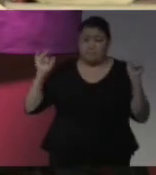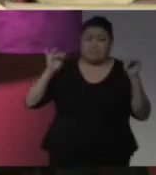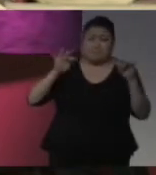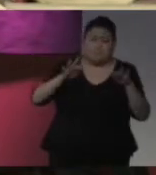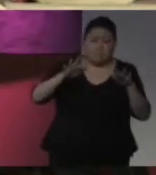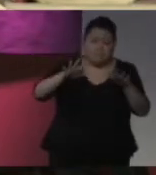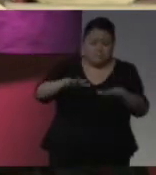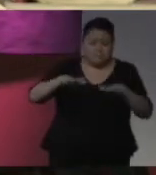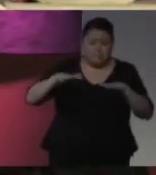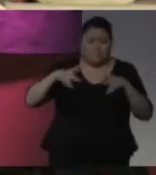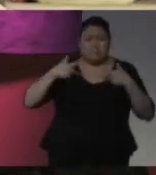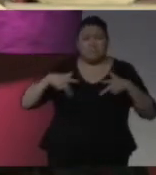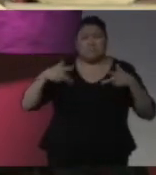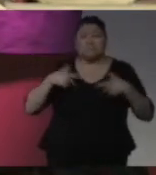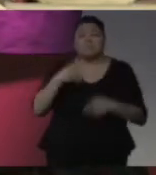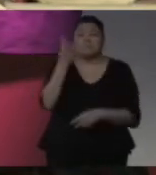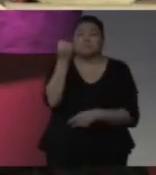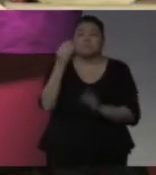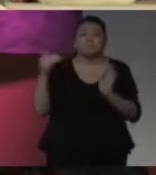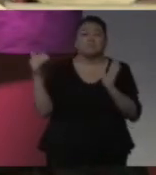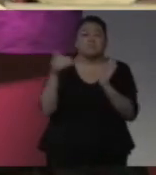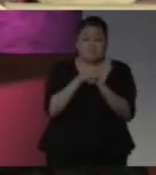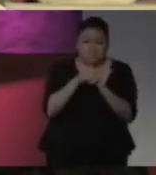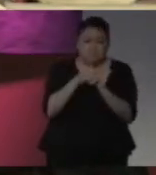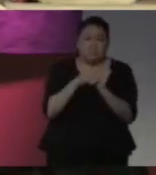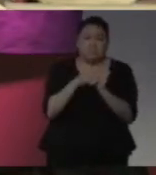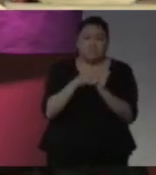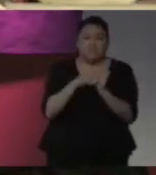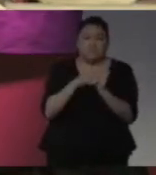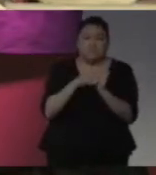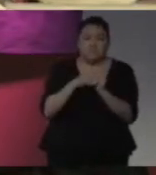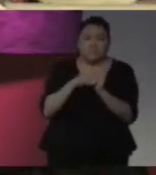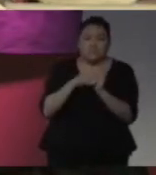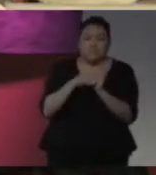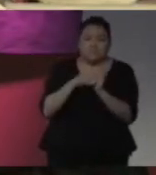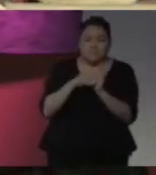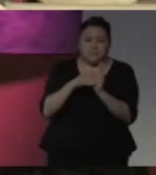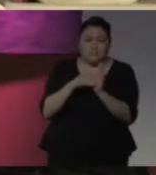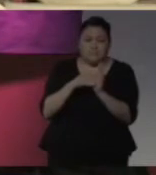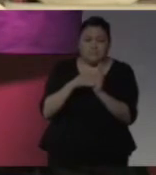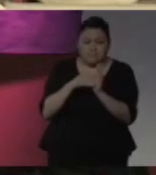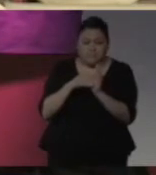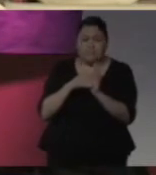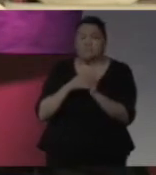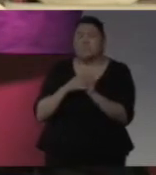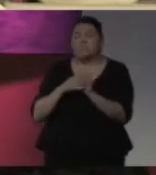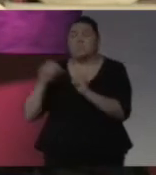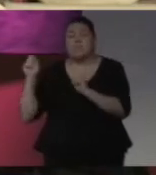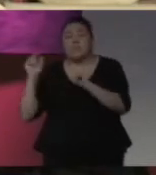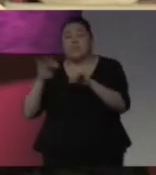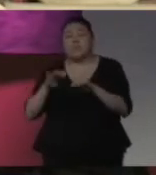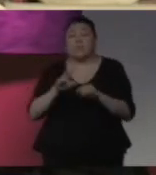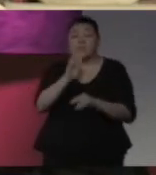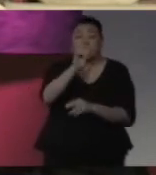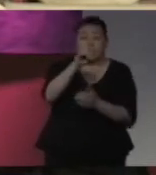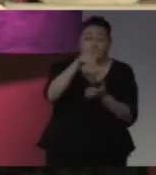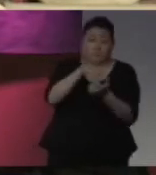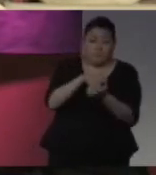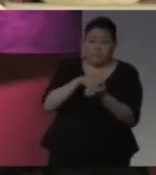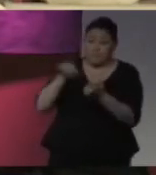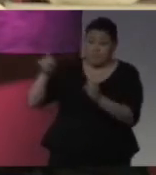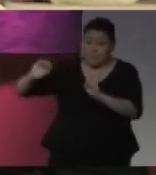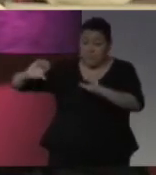aproximadamente 9,000 mujeres, de las cuales 2,000 eran